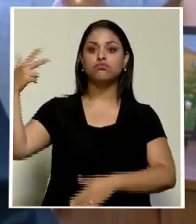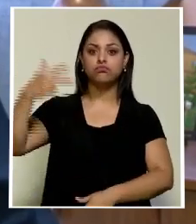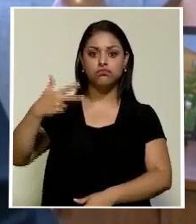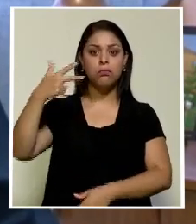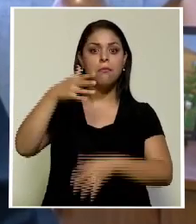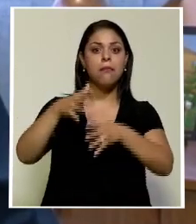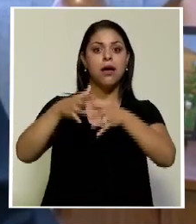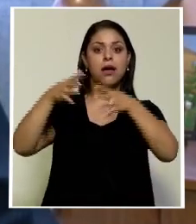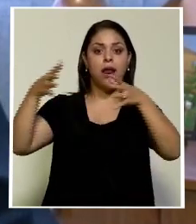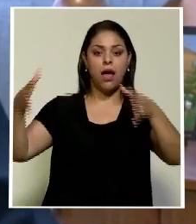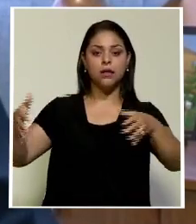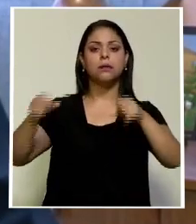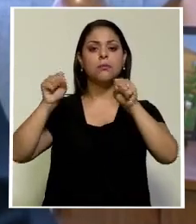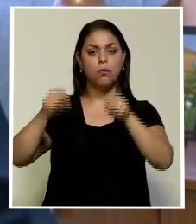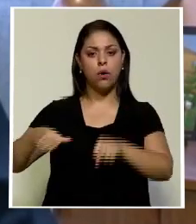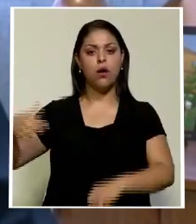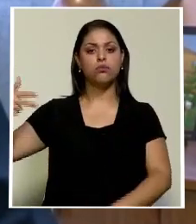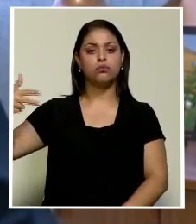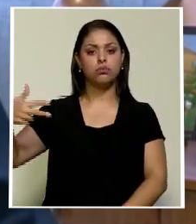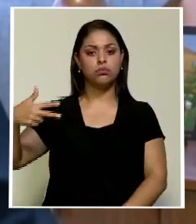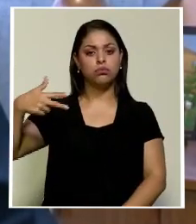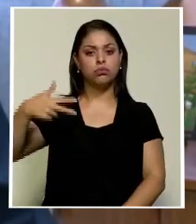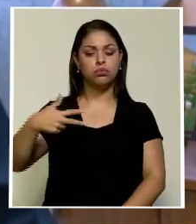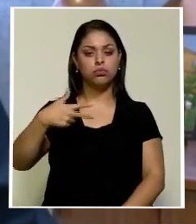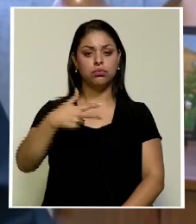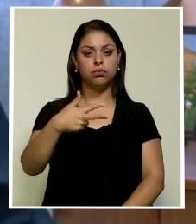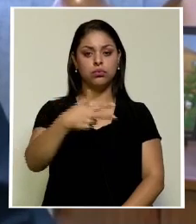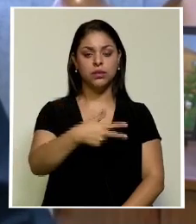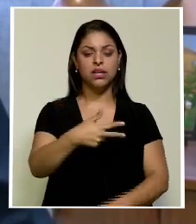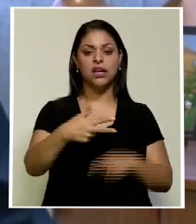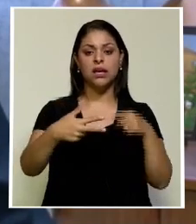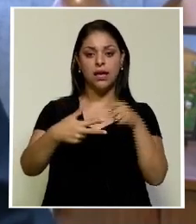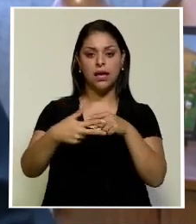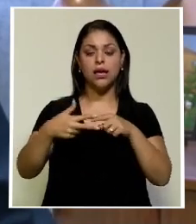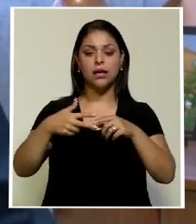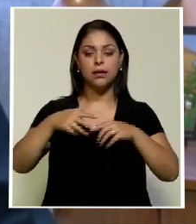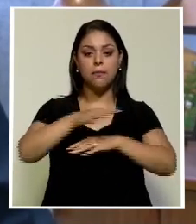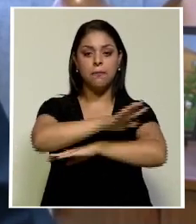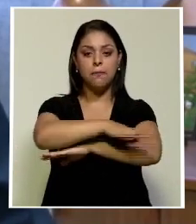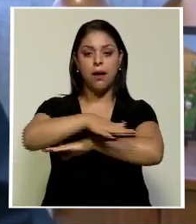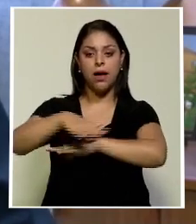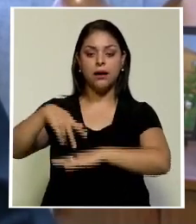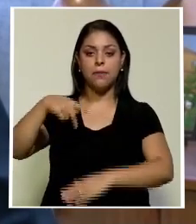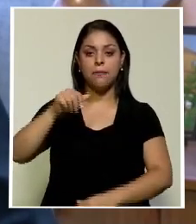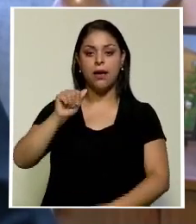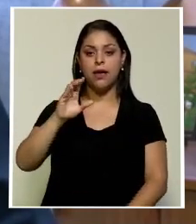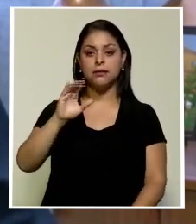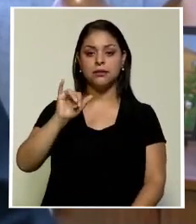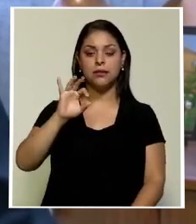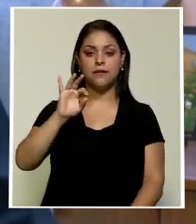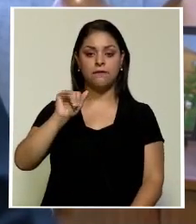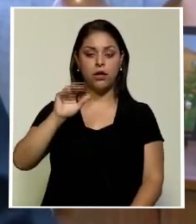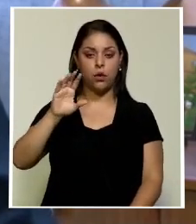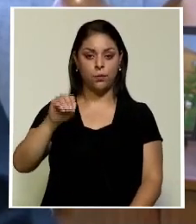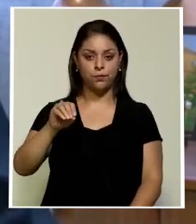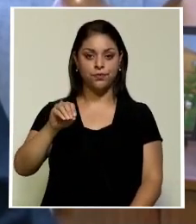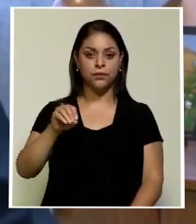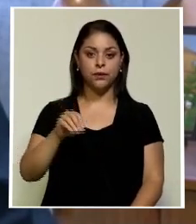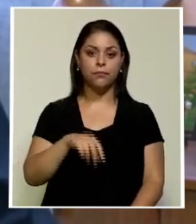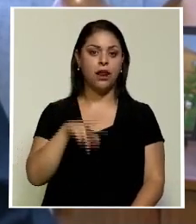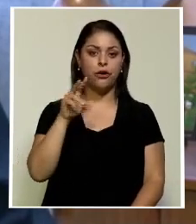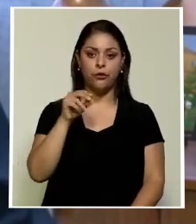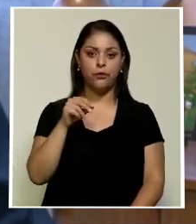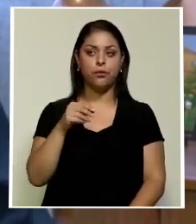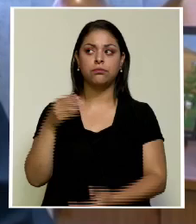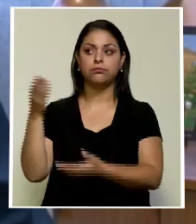puedan atravesar o que son los que atraviesan el Pacífico. Entonces no tener que hacer transbordo